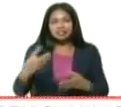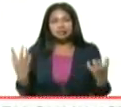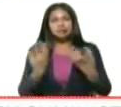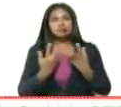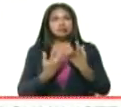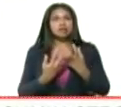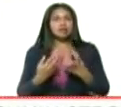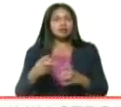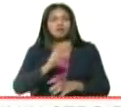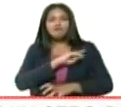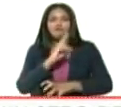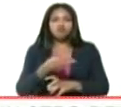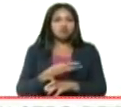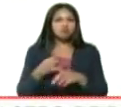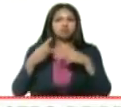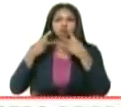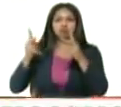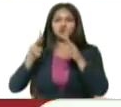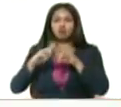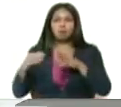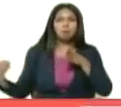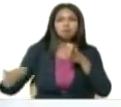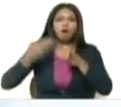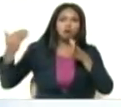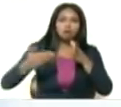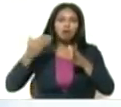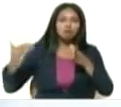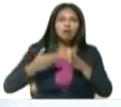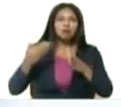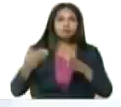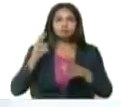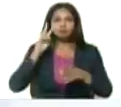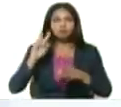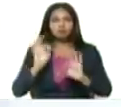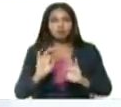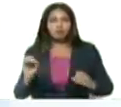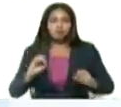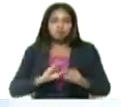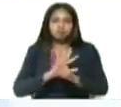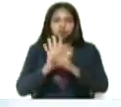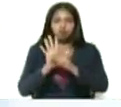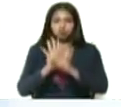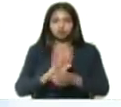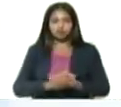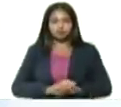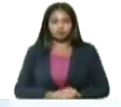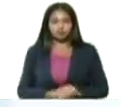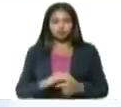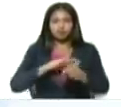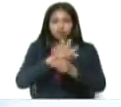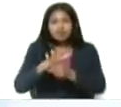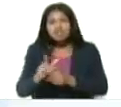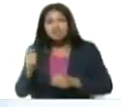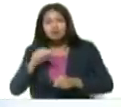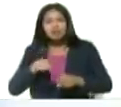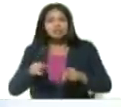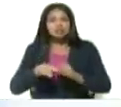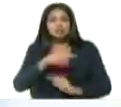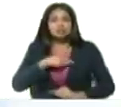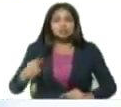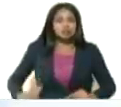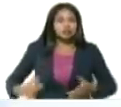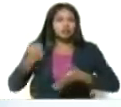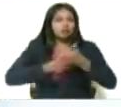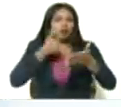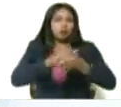carácter popular contra una amenaza invisible, es el coronavirus. China dio una tremenda batalla.